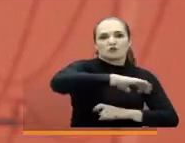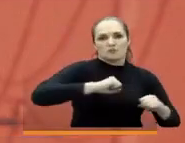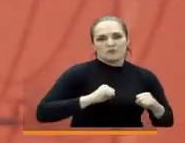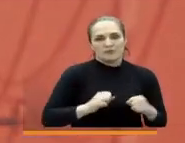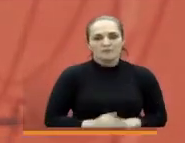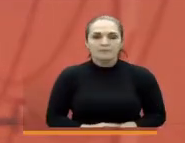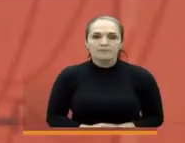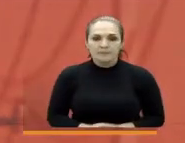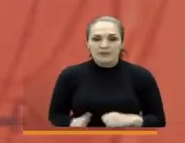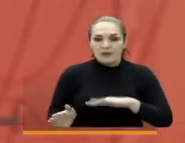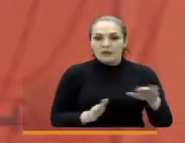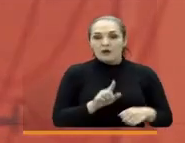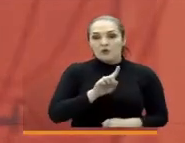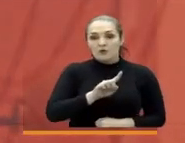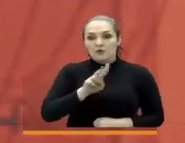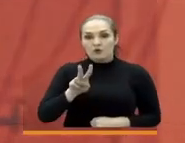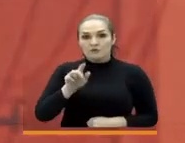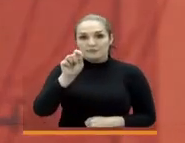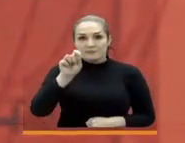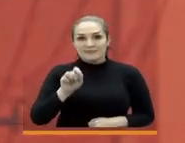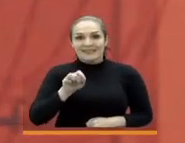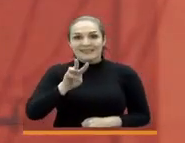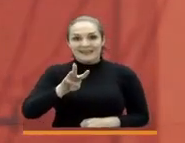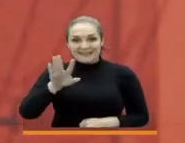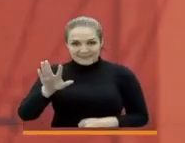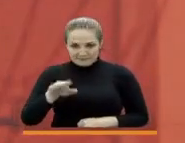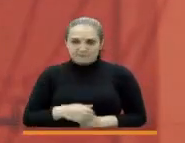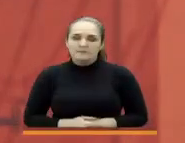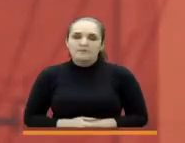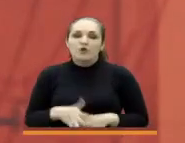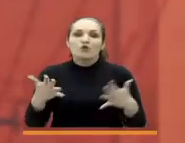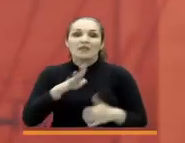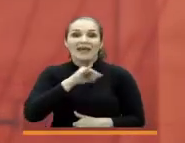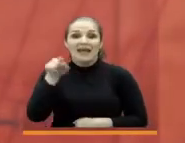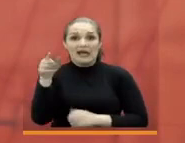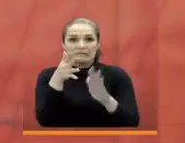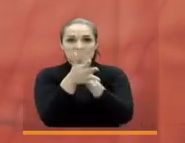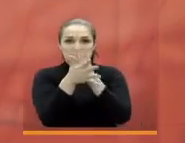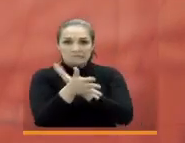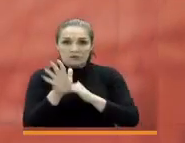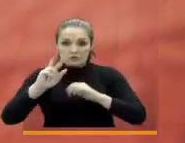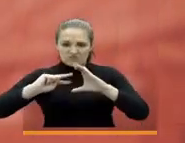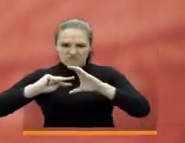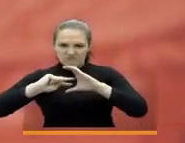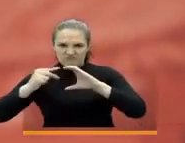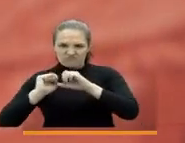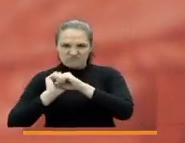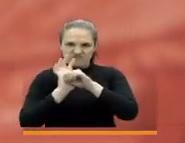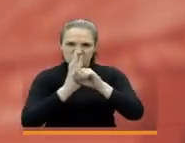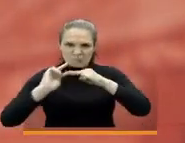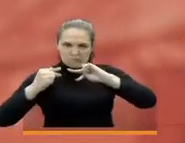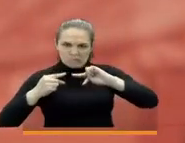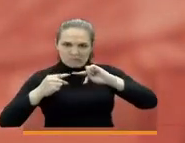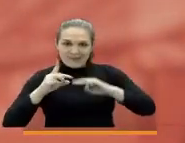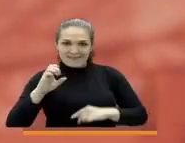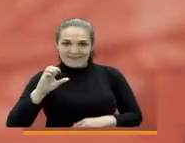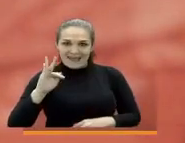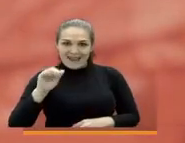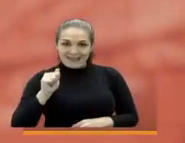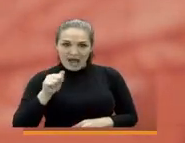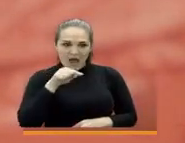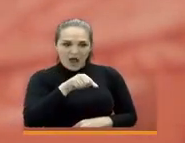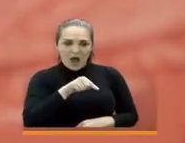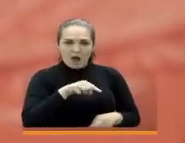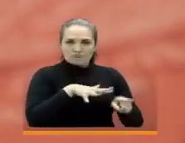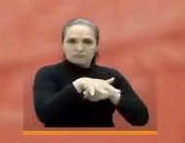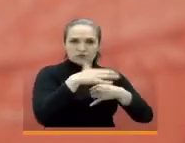12-13 minutos y en otras noticias en Cali, expertos en salud analizan el tema de la variante Delta del COVID-19 que entró a Colombia por un viajero internacional